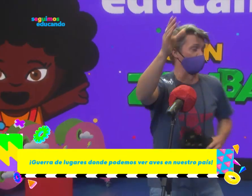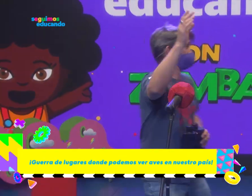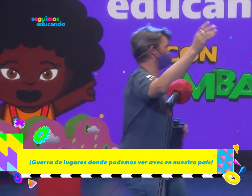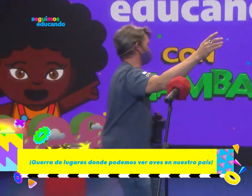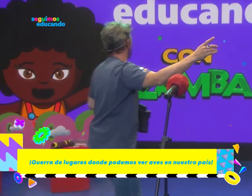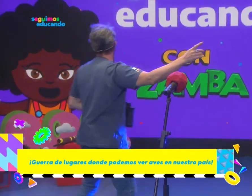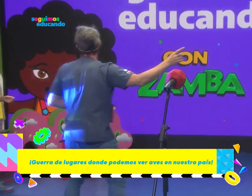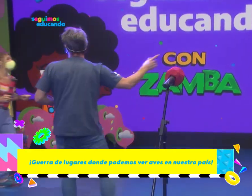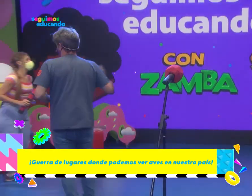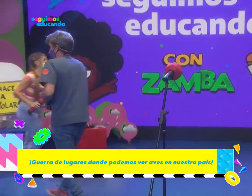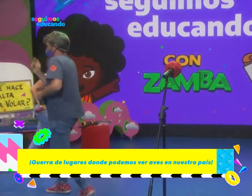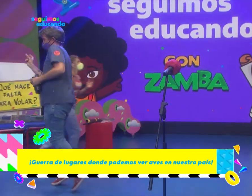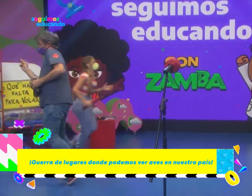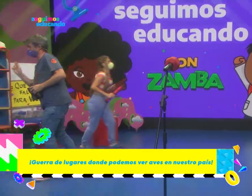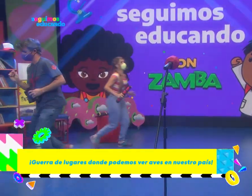Jujuy. Muy bien.